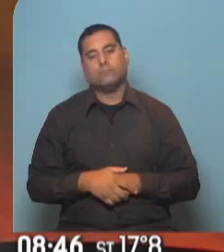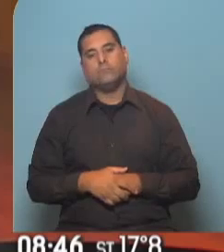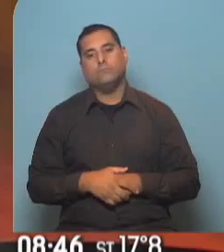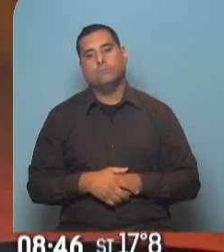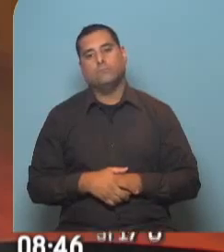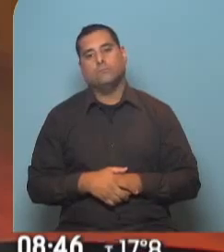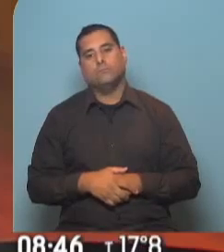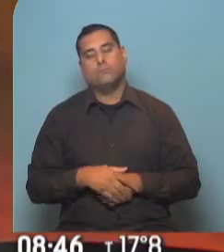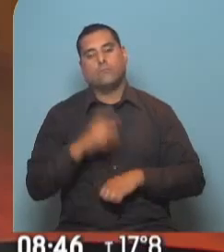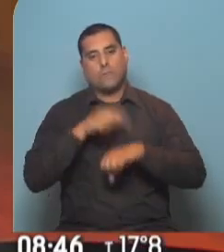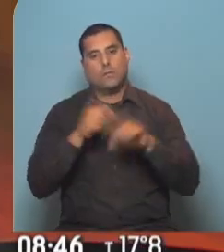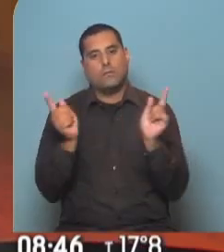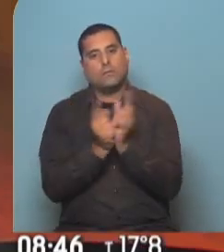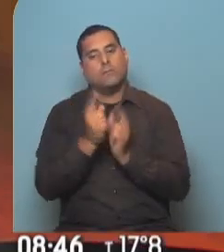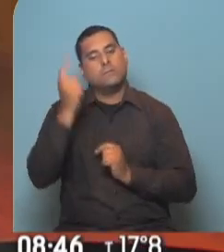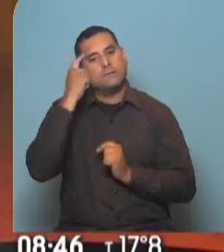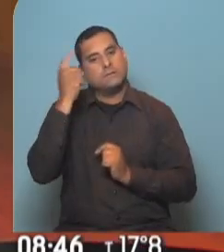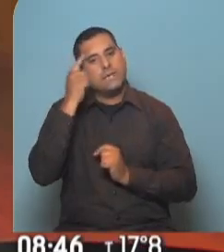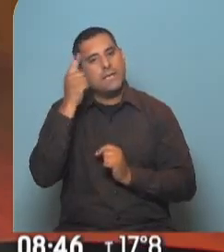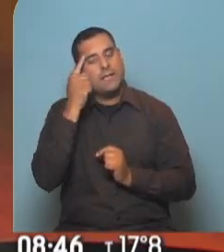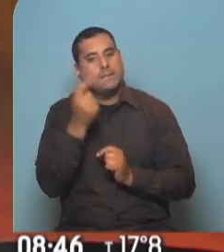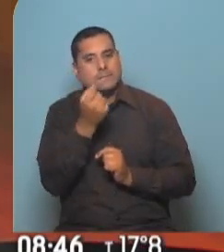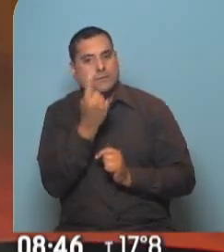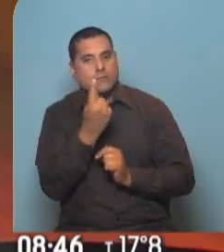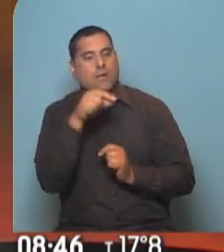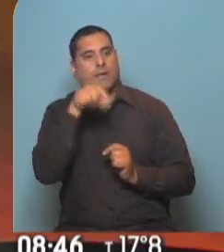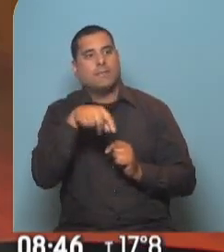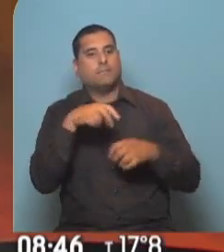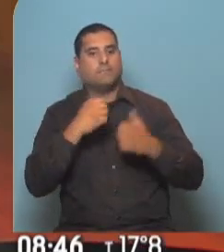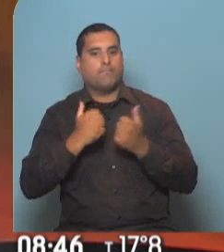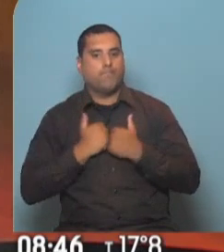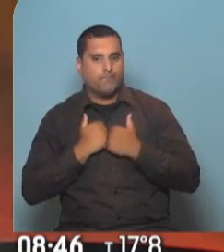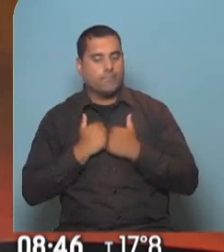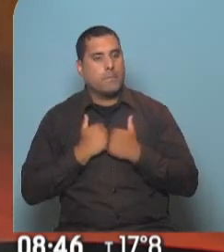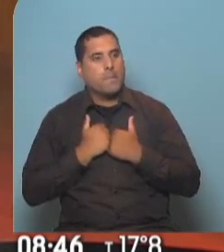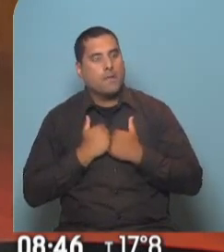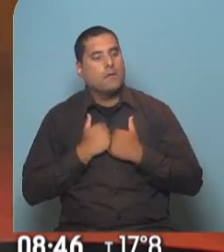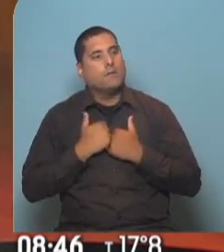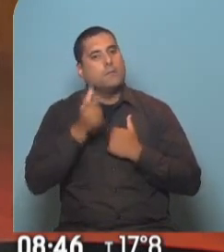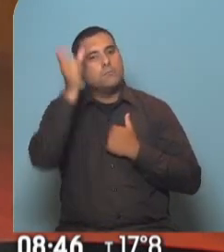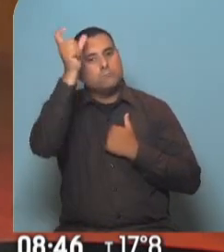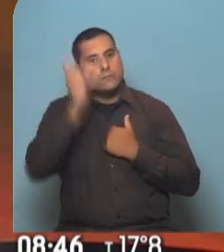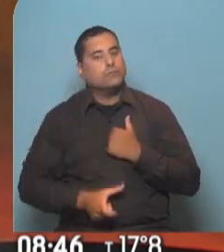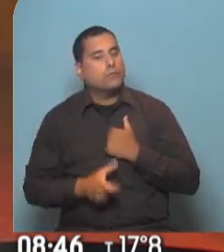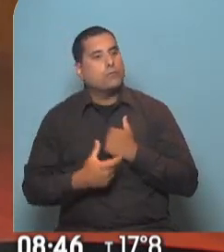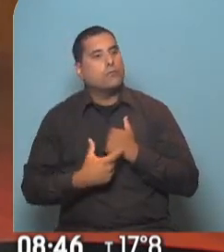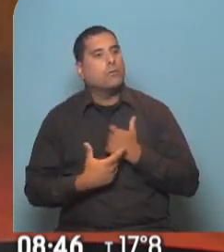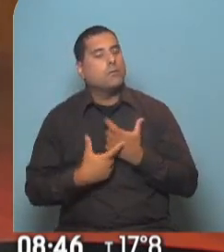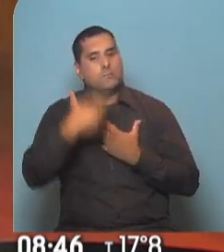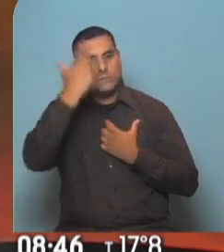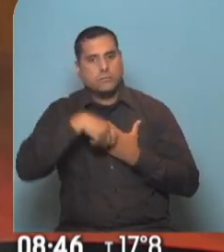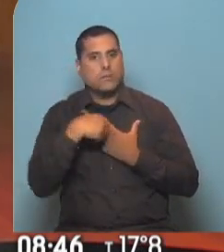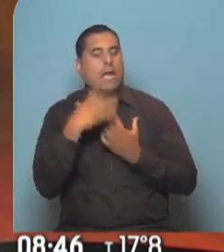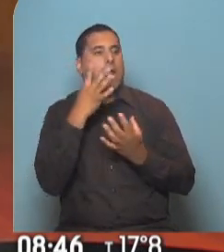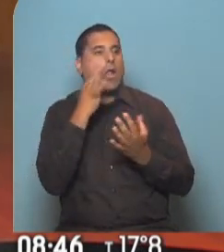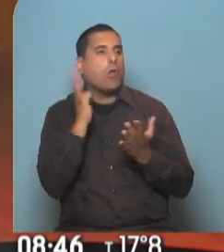al ratito que tenemos para pensar algunas cosas en pocos minutos en el living qué le ocurre a un ser humano que nos ocurre a nosotros cuando nos pasa